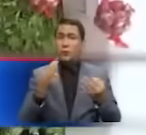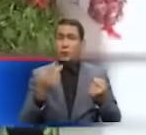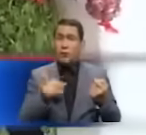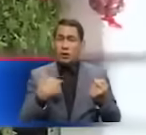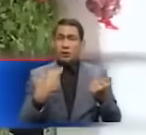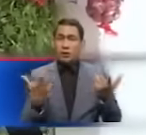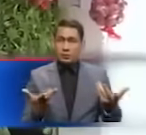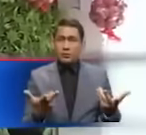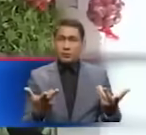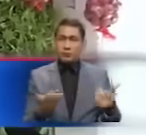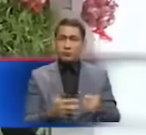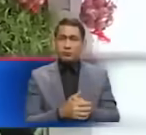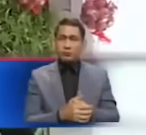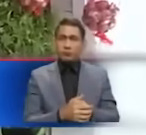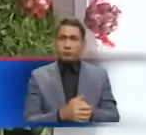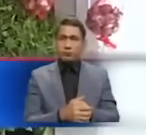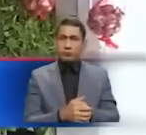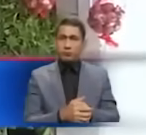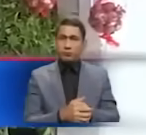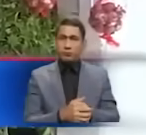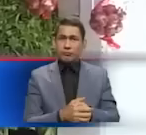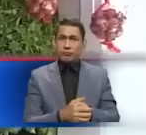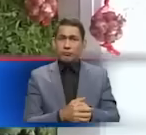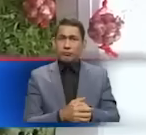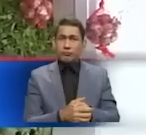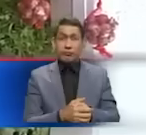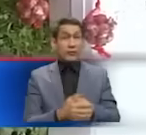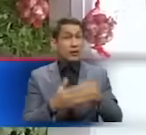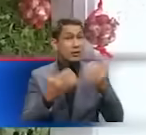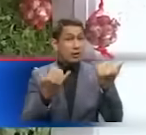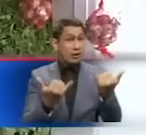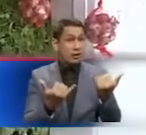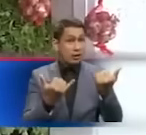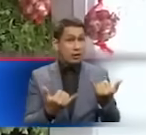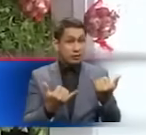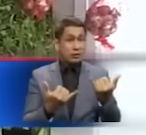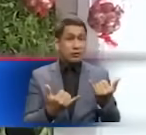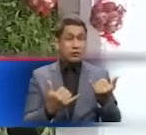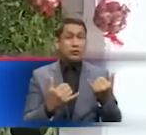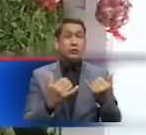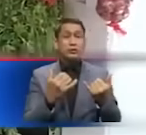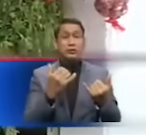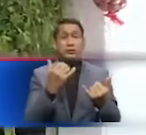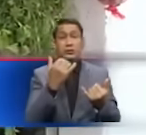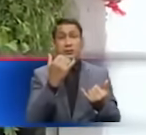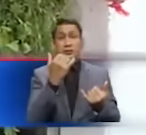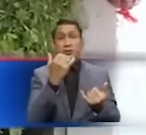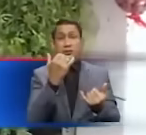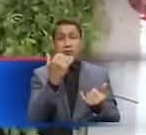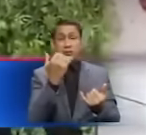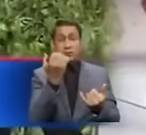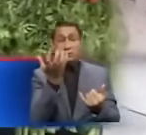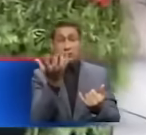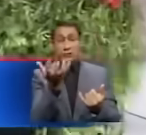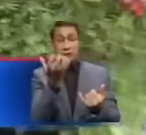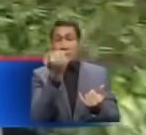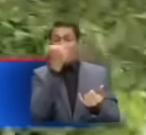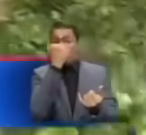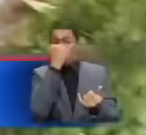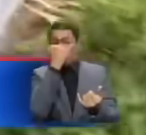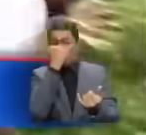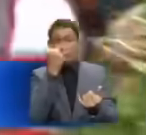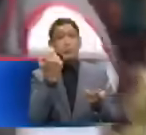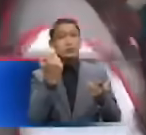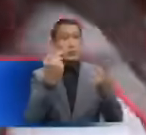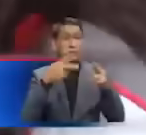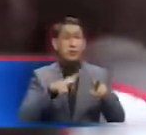respuesta el por qué. La paiteña también está subiendo la cebolla roja. Muchísimas gracias por su apreciación y no solamente